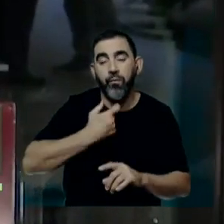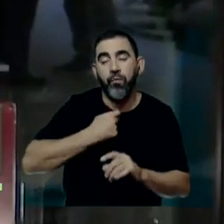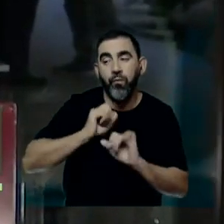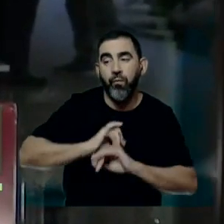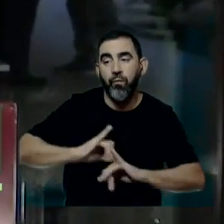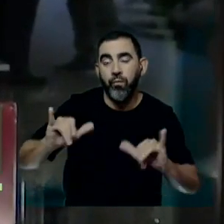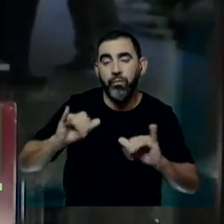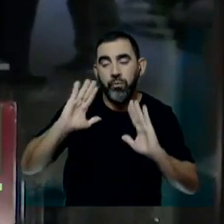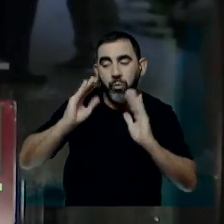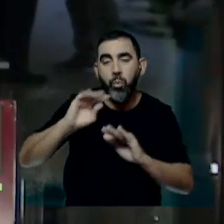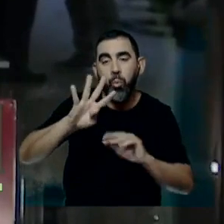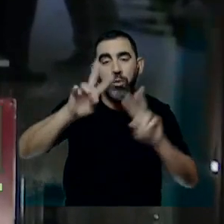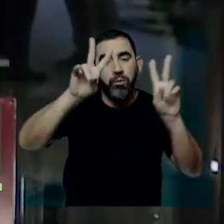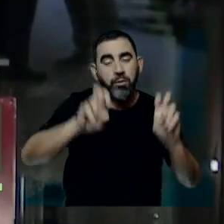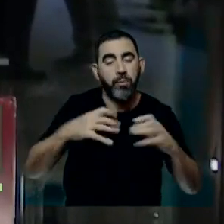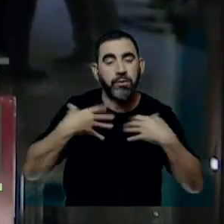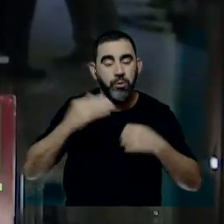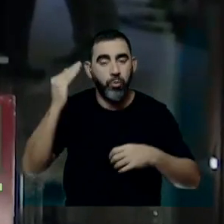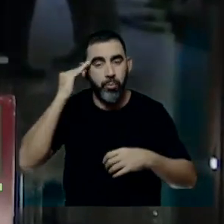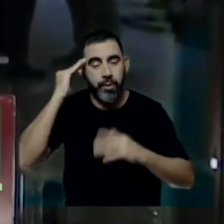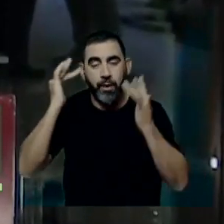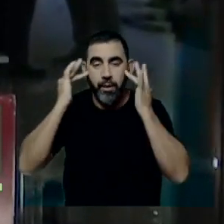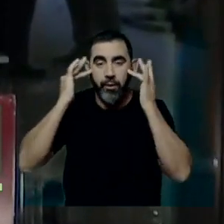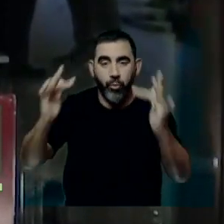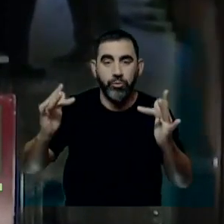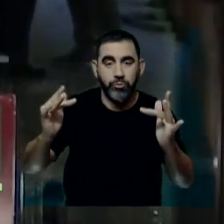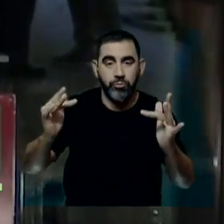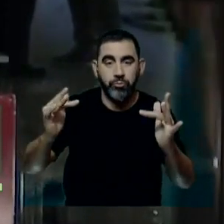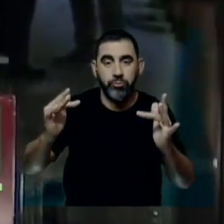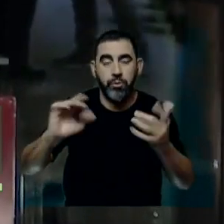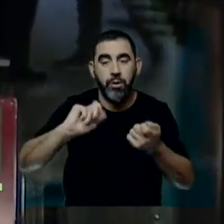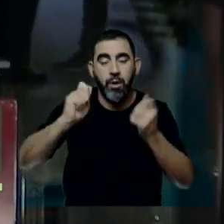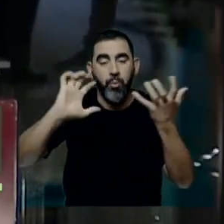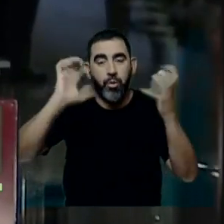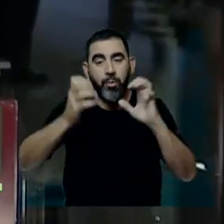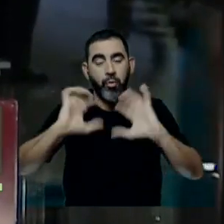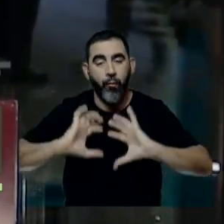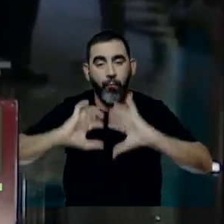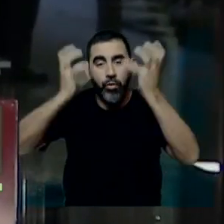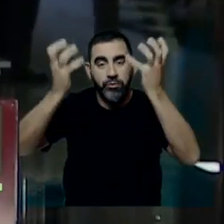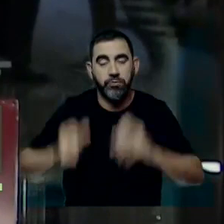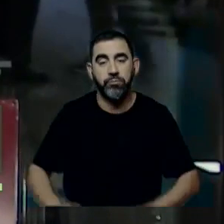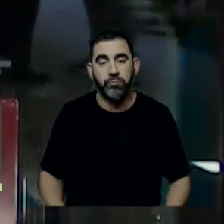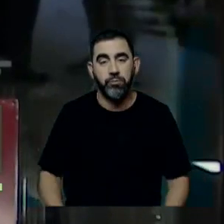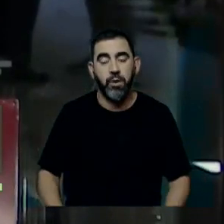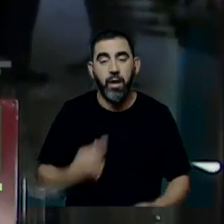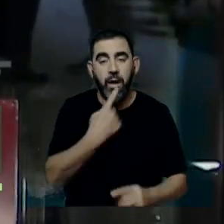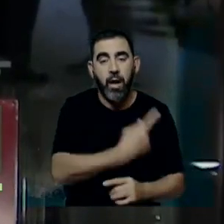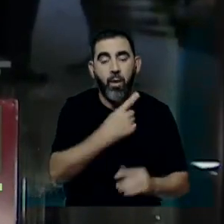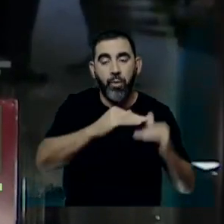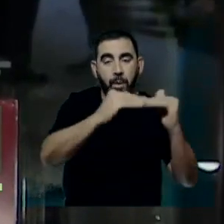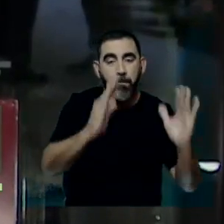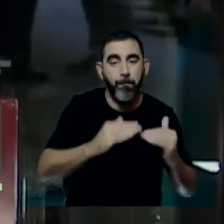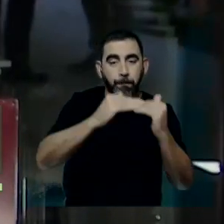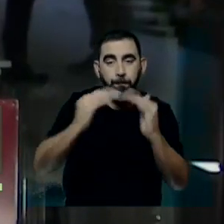se concentraron en cuatro ejes: salud mental, educación, cambio climático y violencia. En cada mesa de